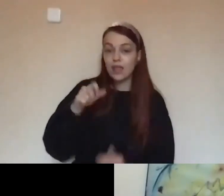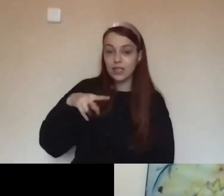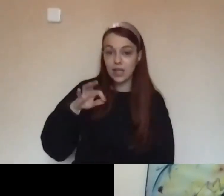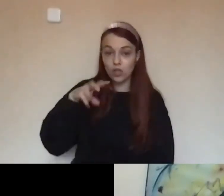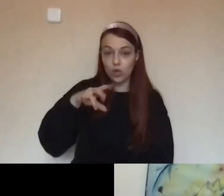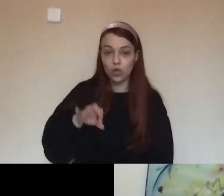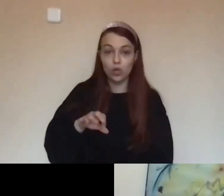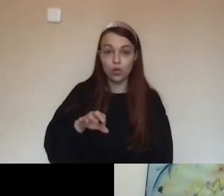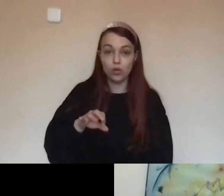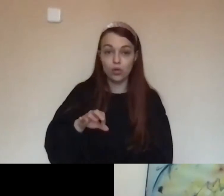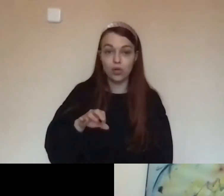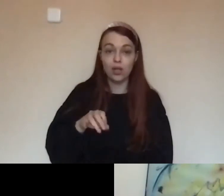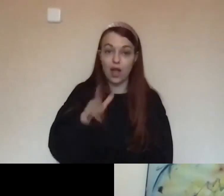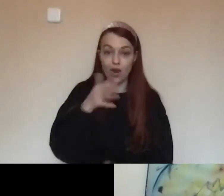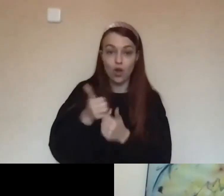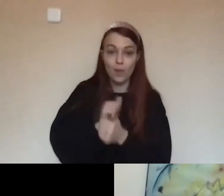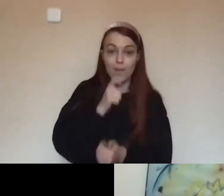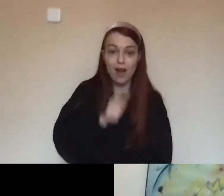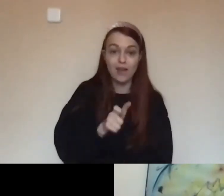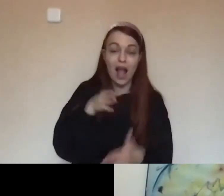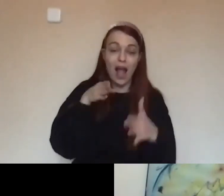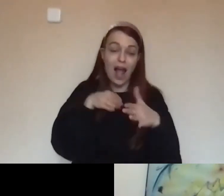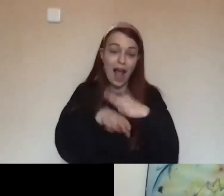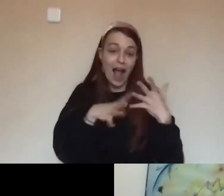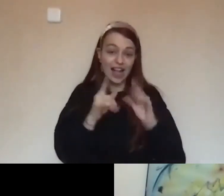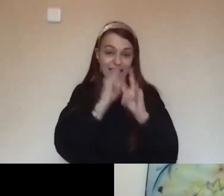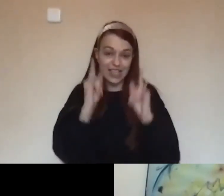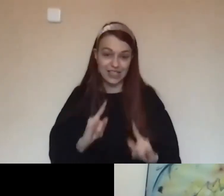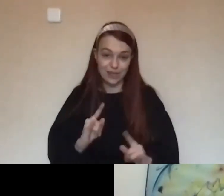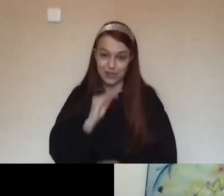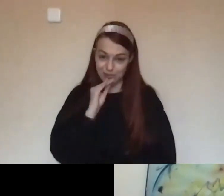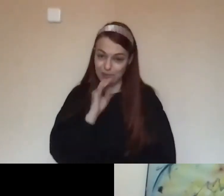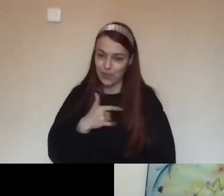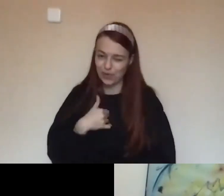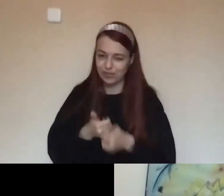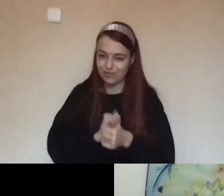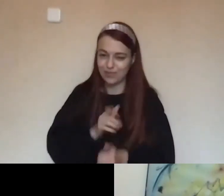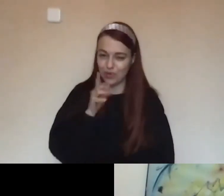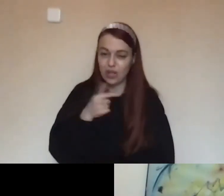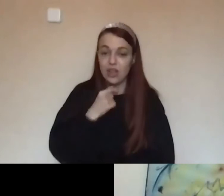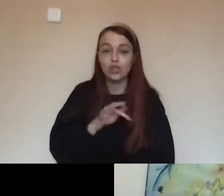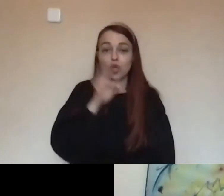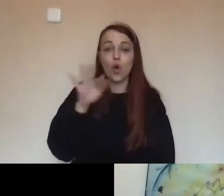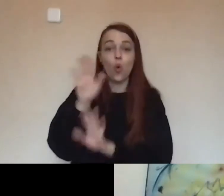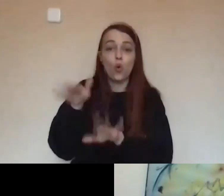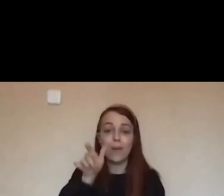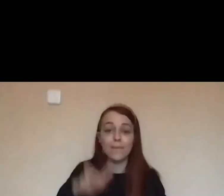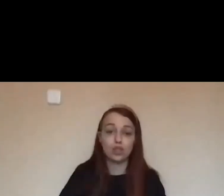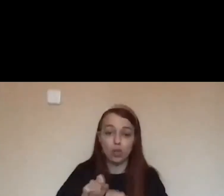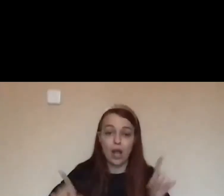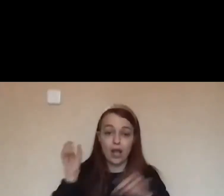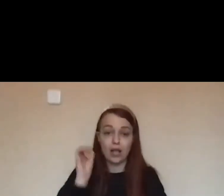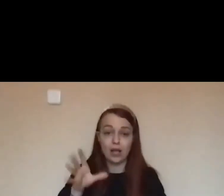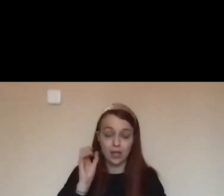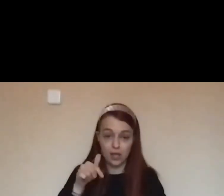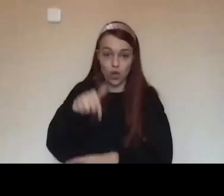de accesible, es buenísimo. A continuación va a tomar la palabra la última panelista que tenemos hoy, que es